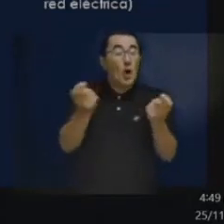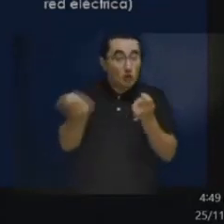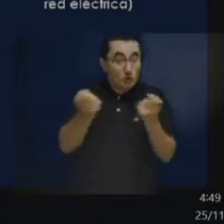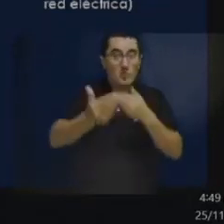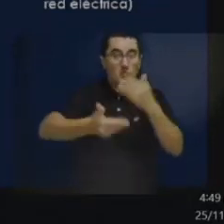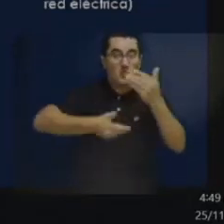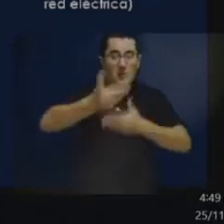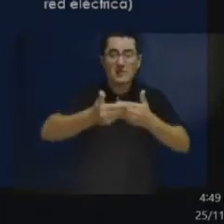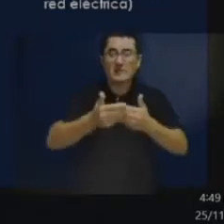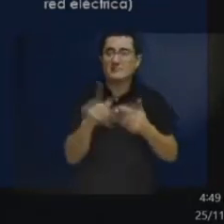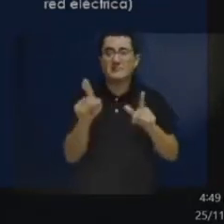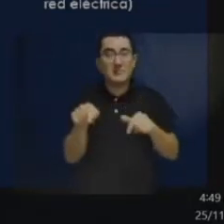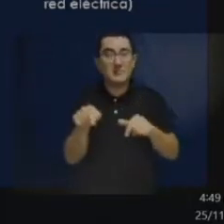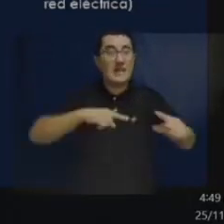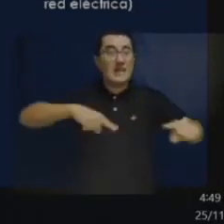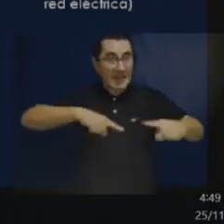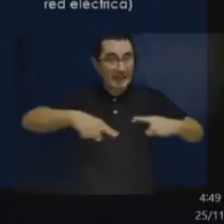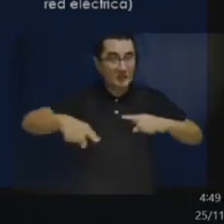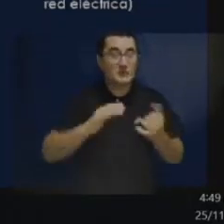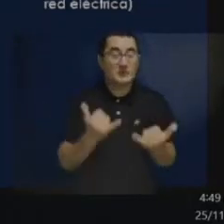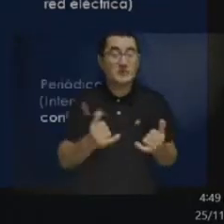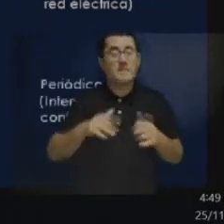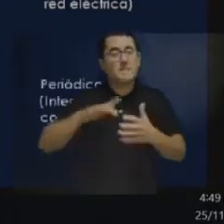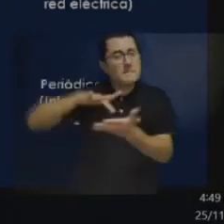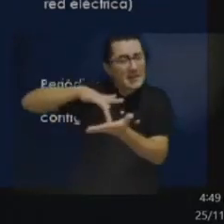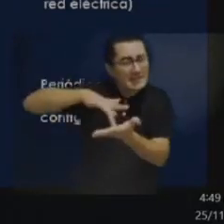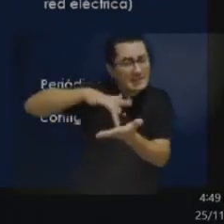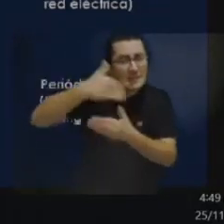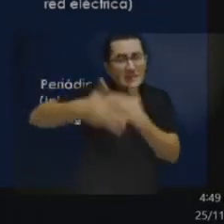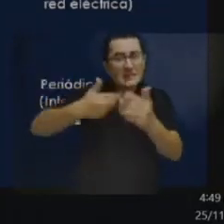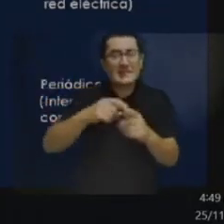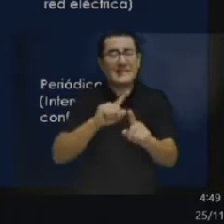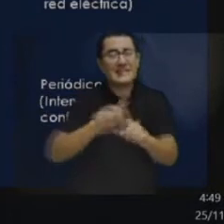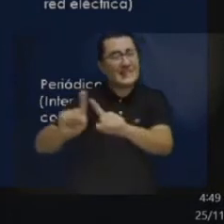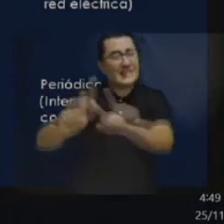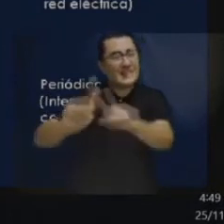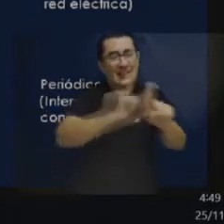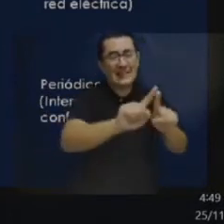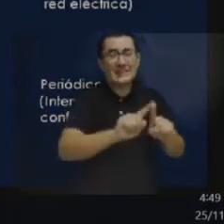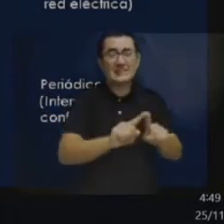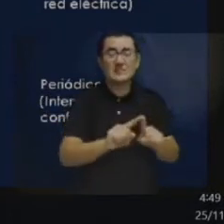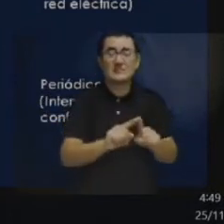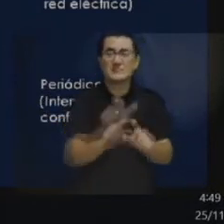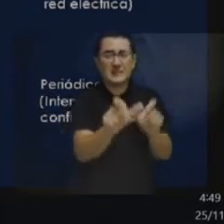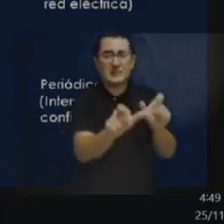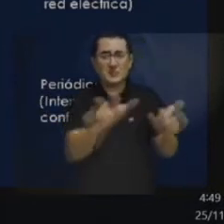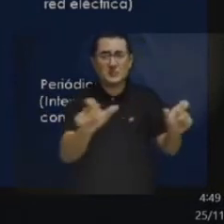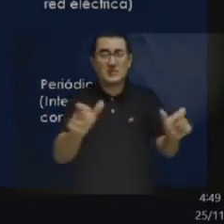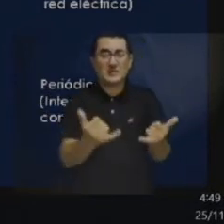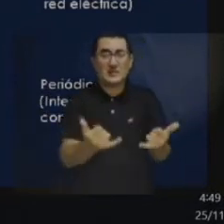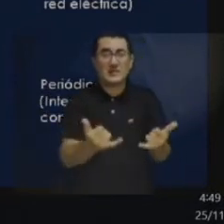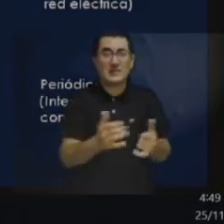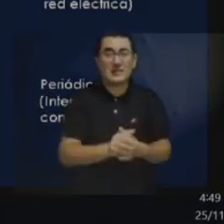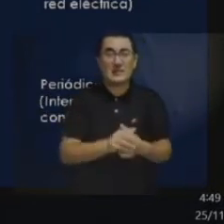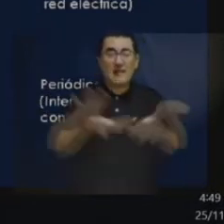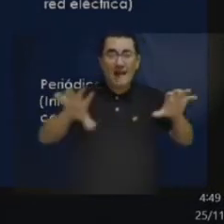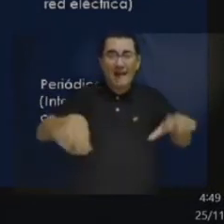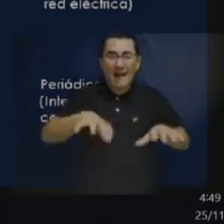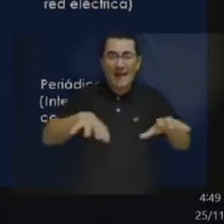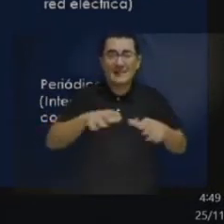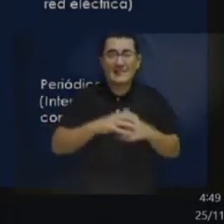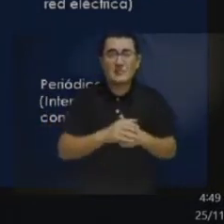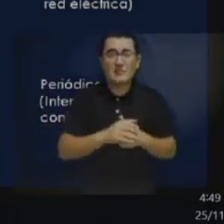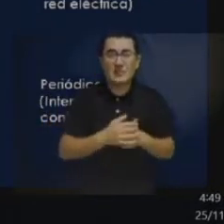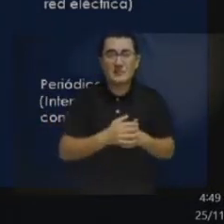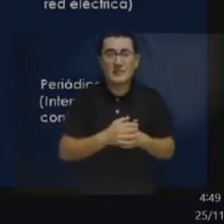de medición de la participación de los diferentes usuarios y claramente como todas aquellas actividades de monitoreo.